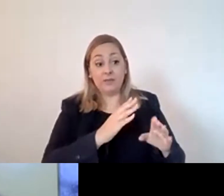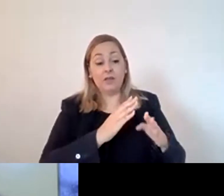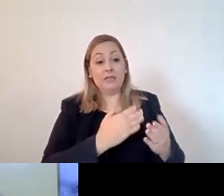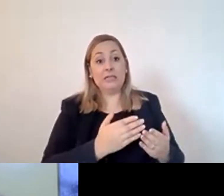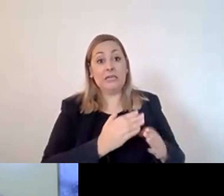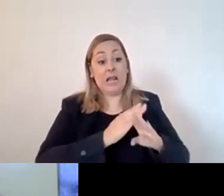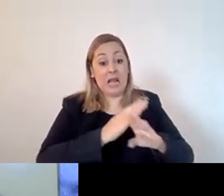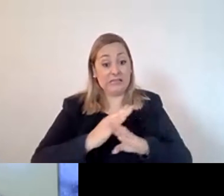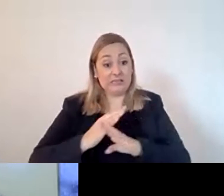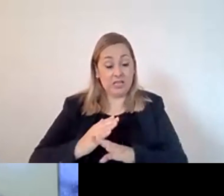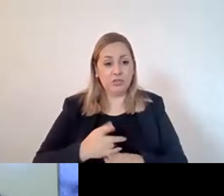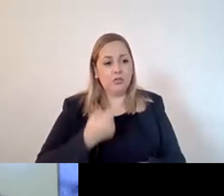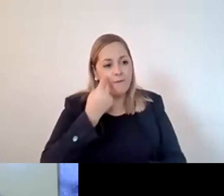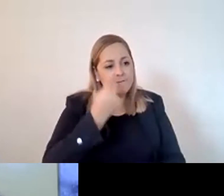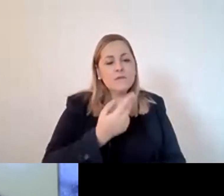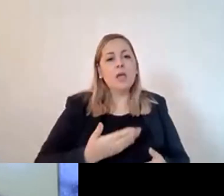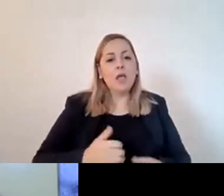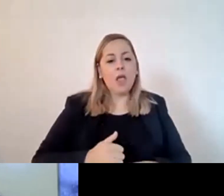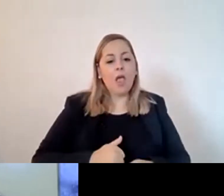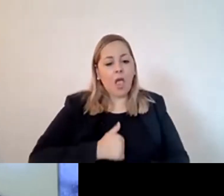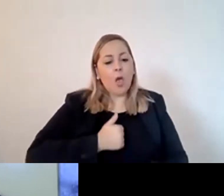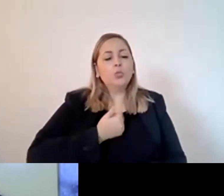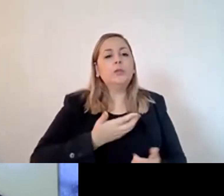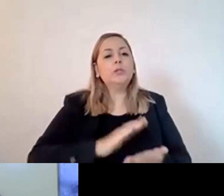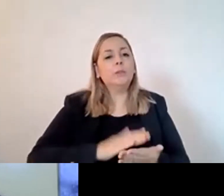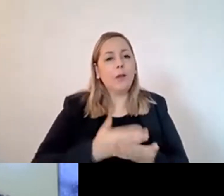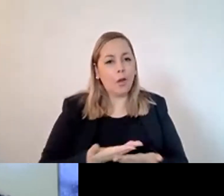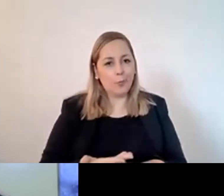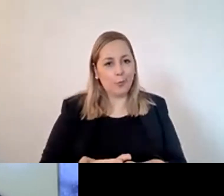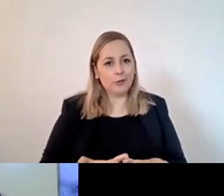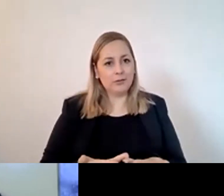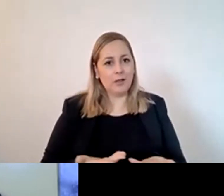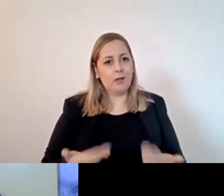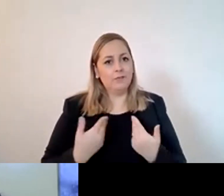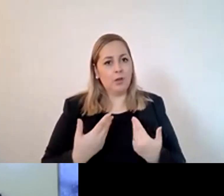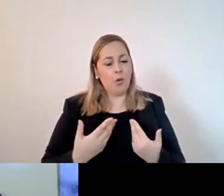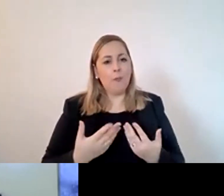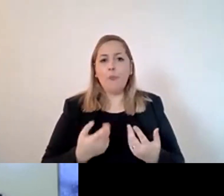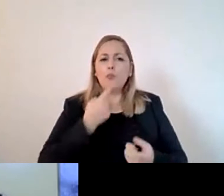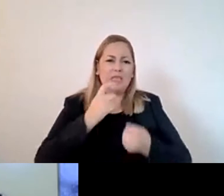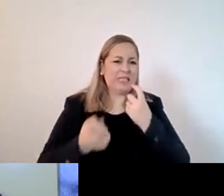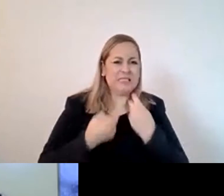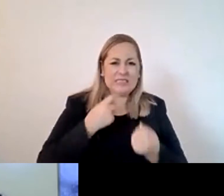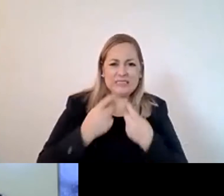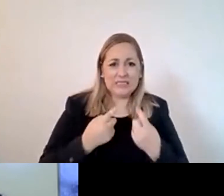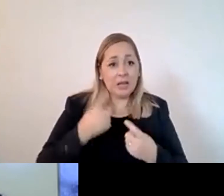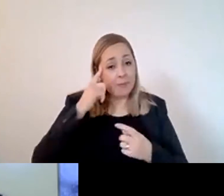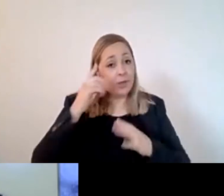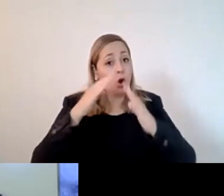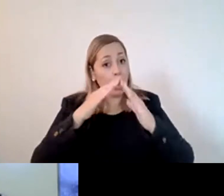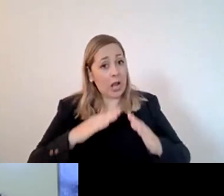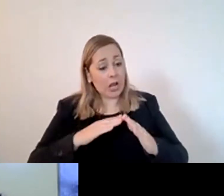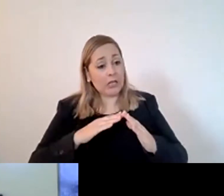esa autoestima de ese niño que recibió a lo mejor mucha crítica, pero en su hogar era muy